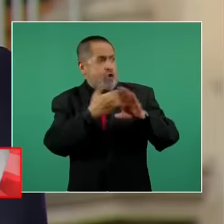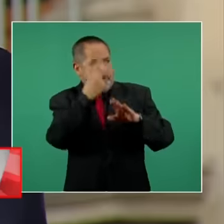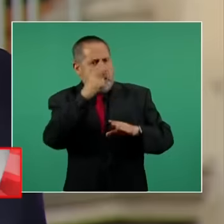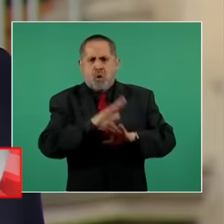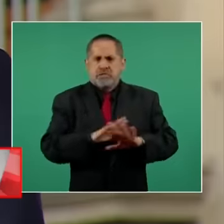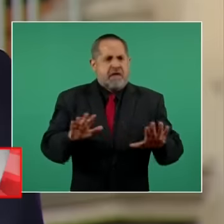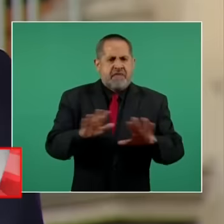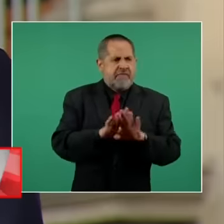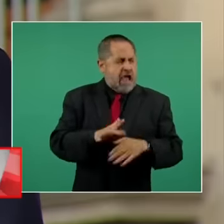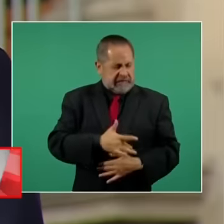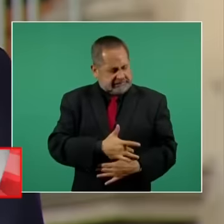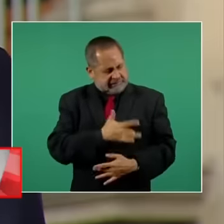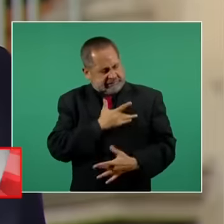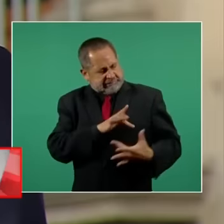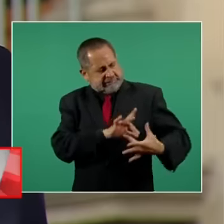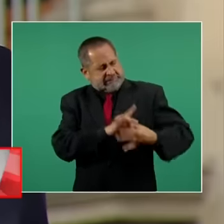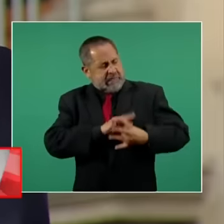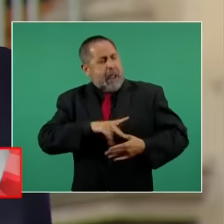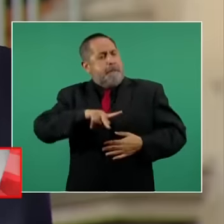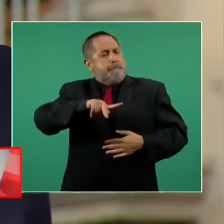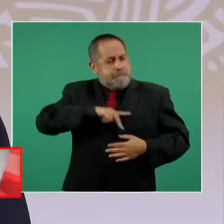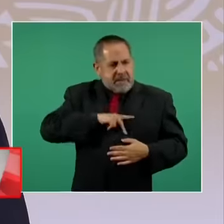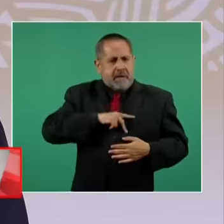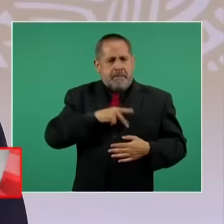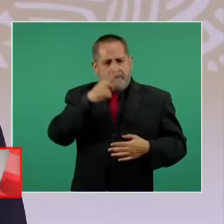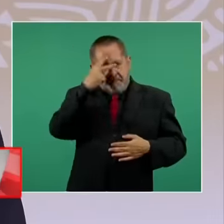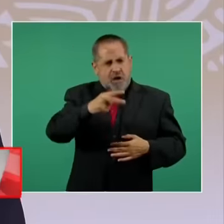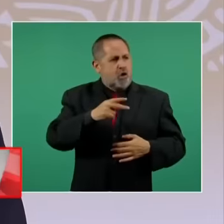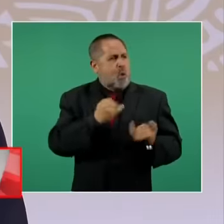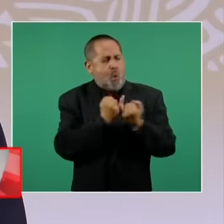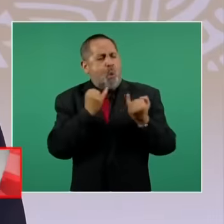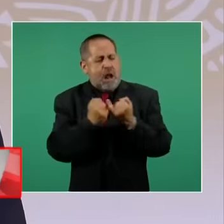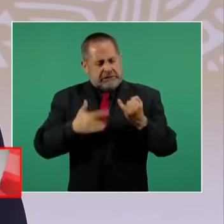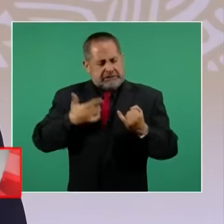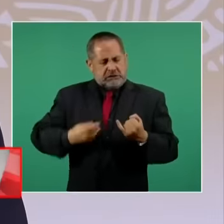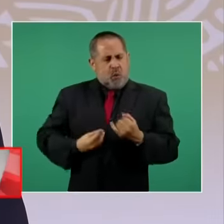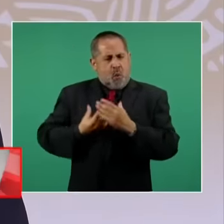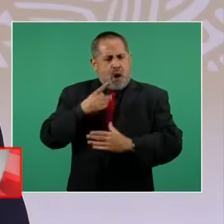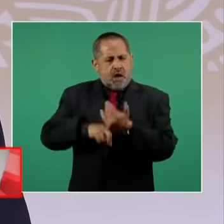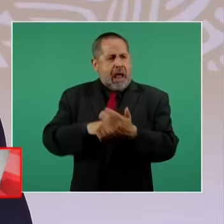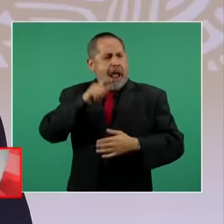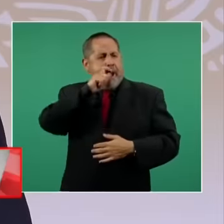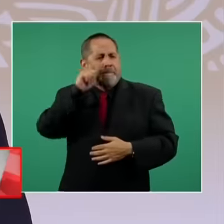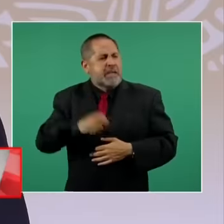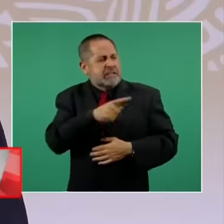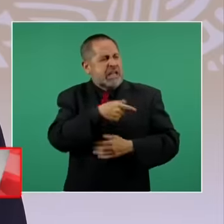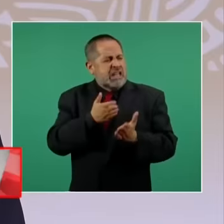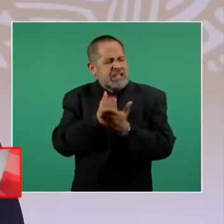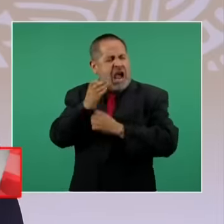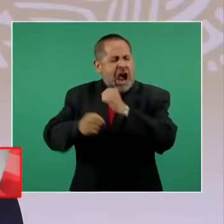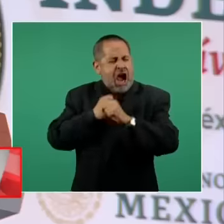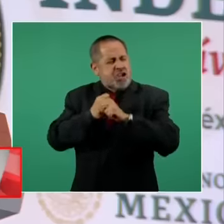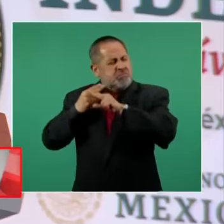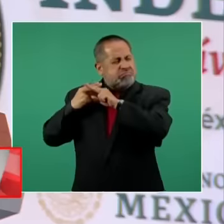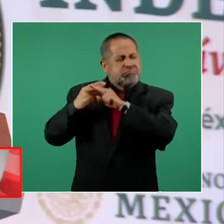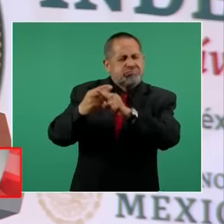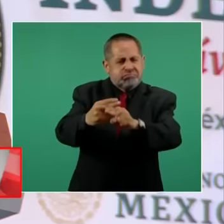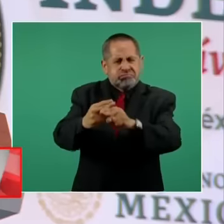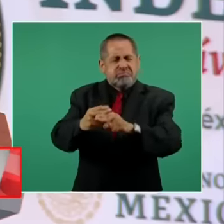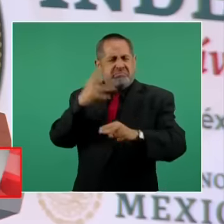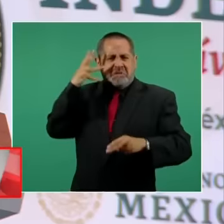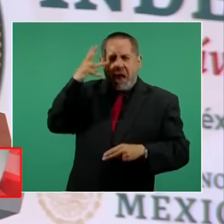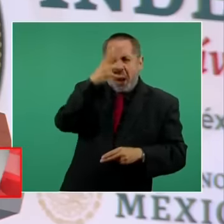lo sentiremos como propio. Sabremos ser fieles a la amistad que han forjado siglos de historia y de